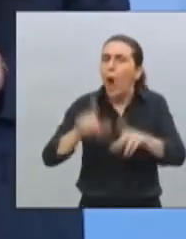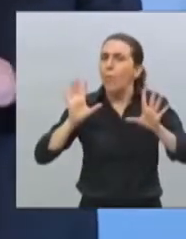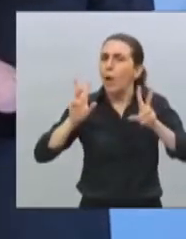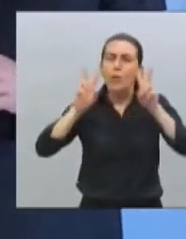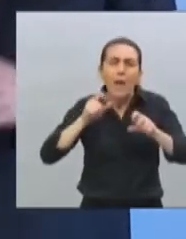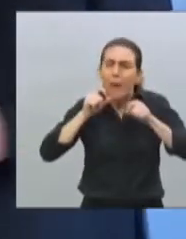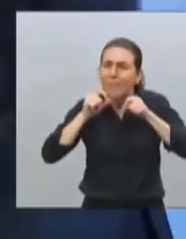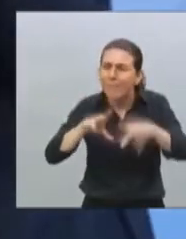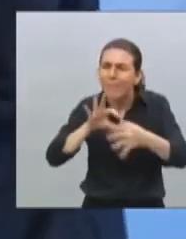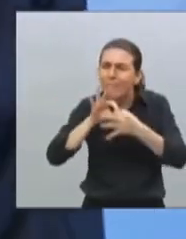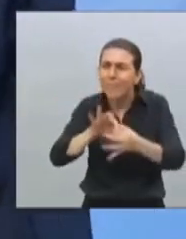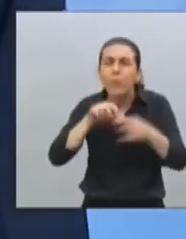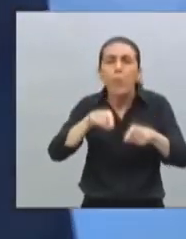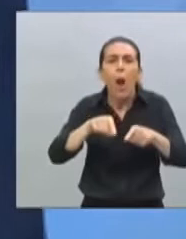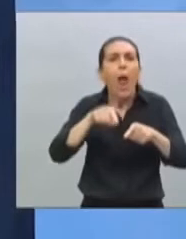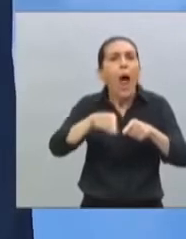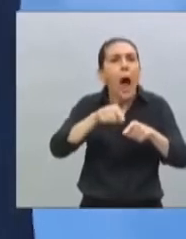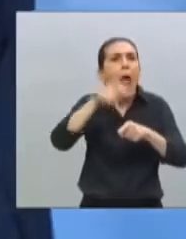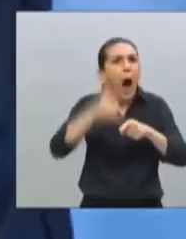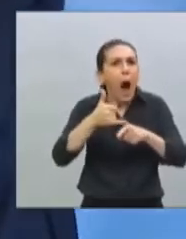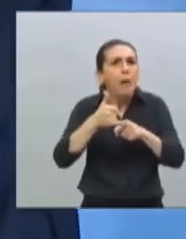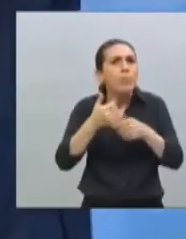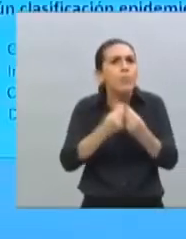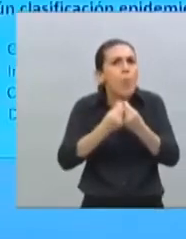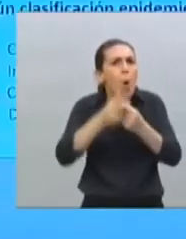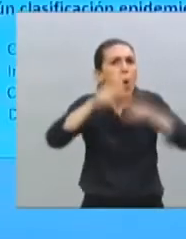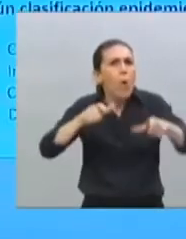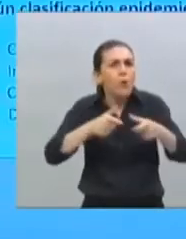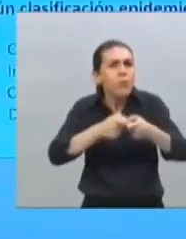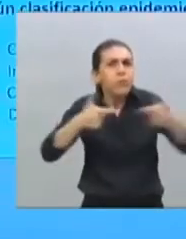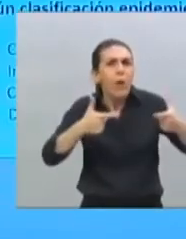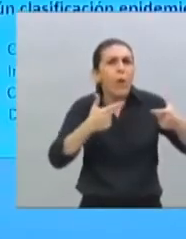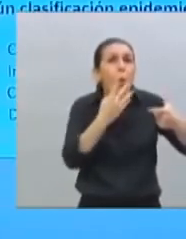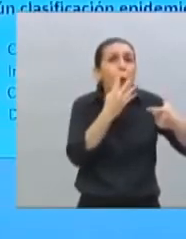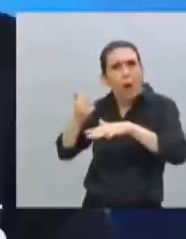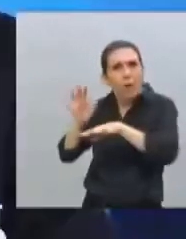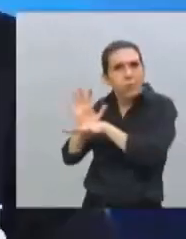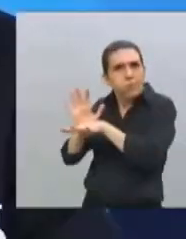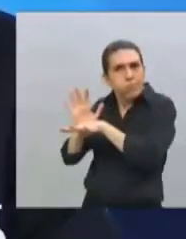territorio haya casos, o si tienen que usar, digamos,